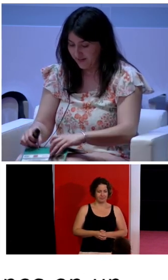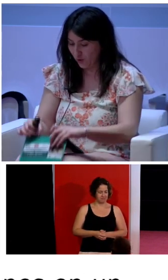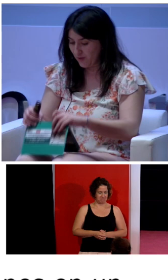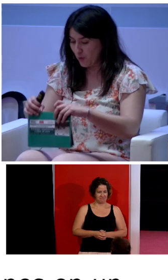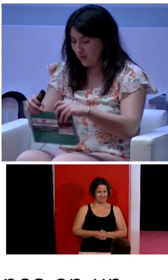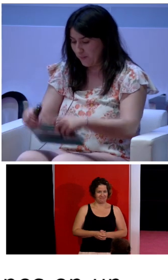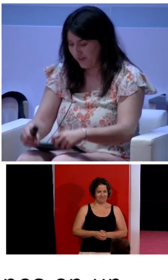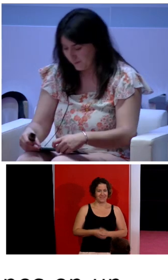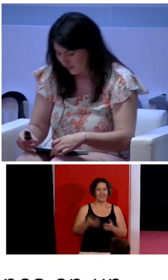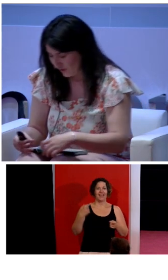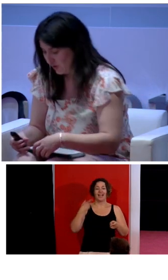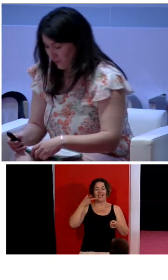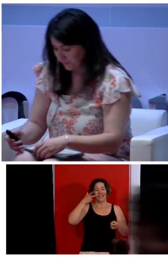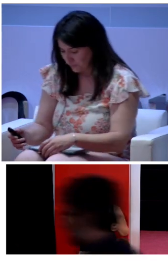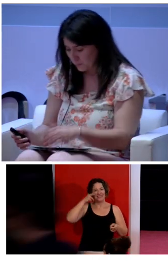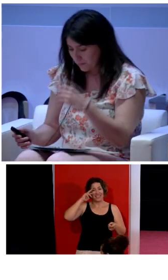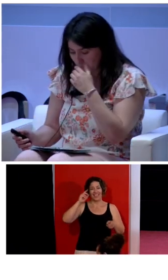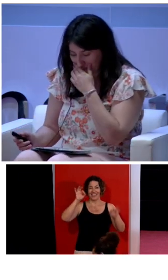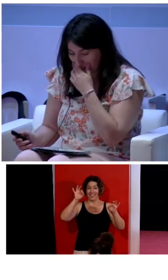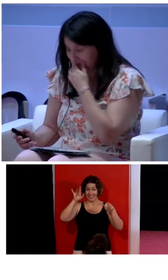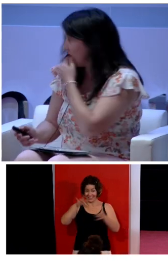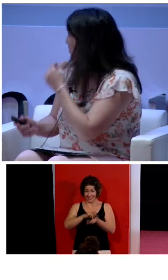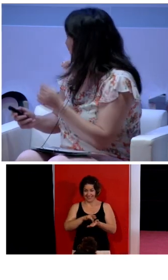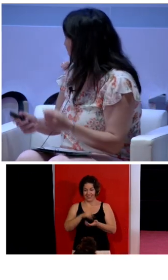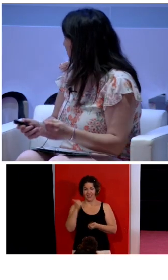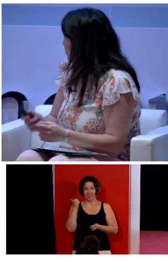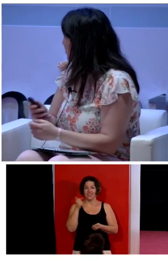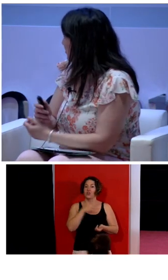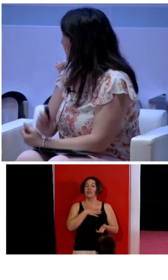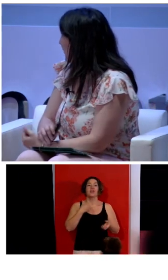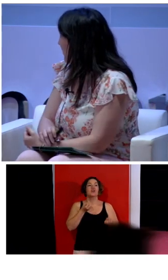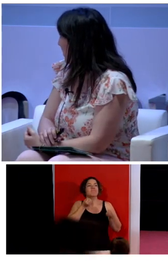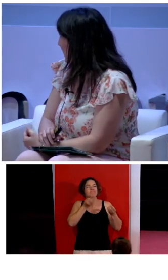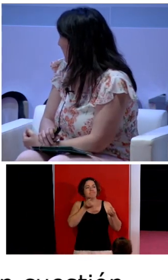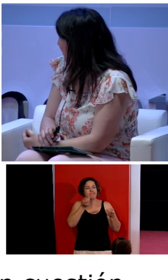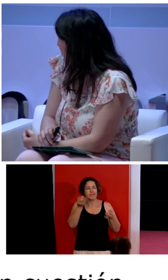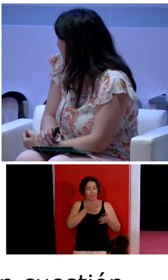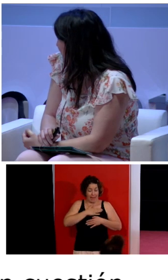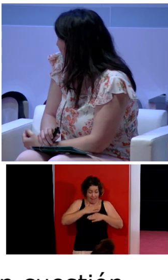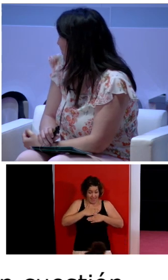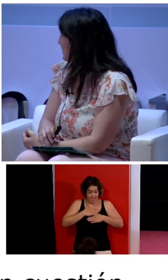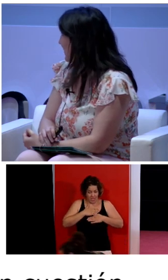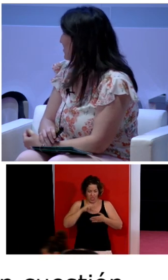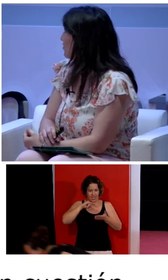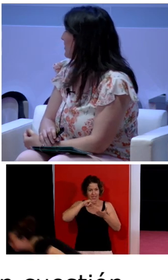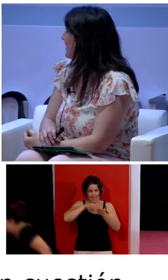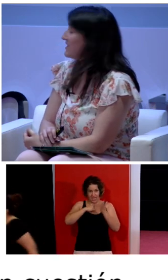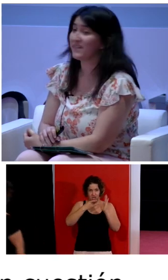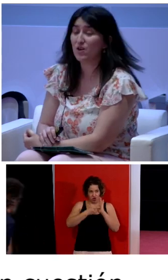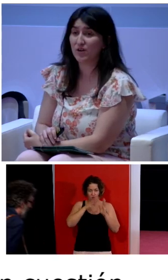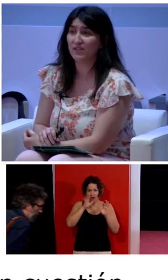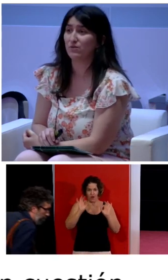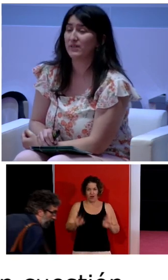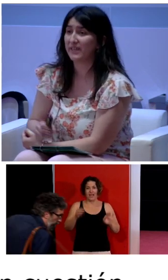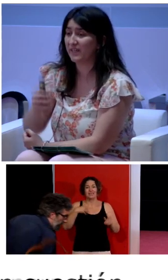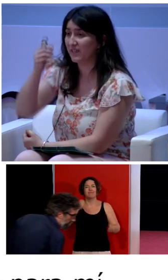Tras el recorrido por la experiencia en cuestión, quiero compartir con vosotros lo que para mí, como técnico en este caso, serían